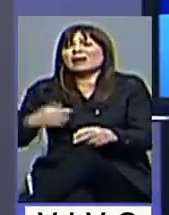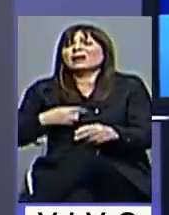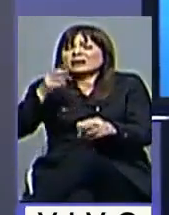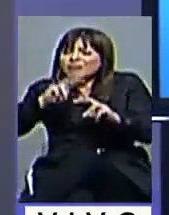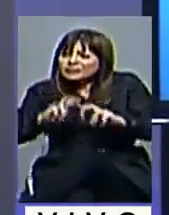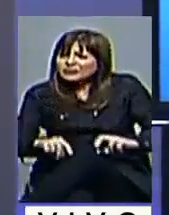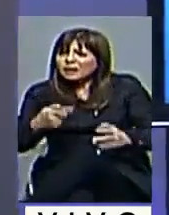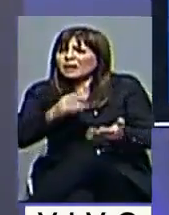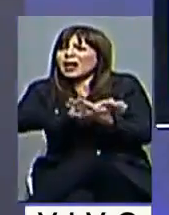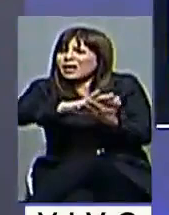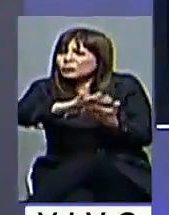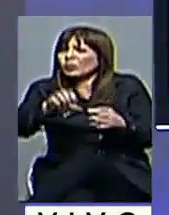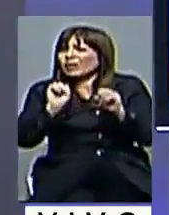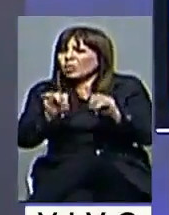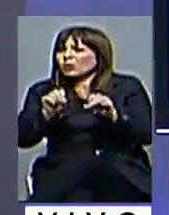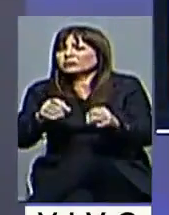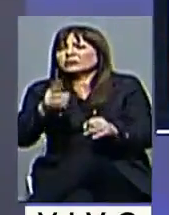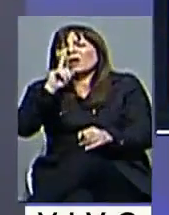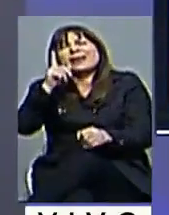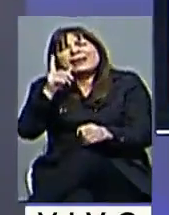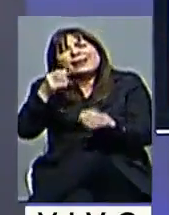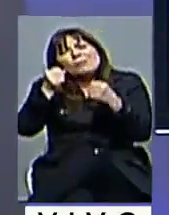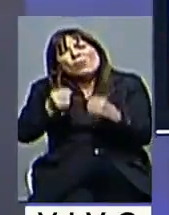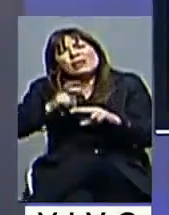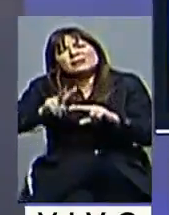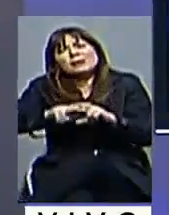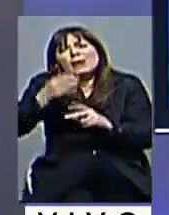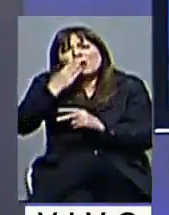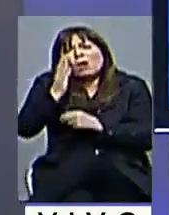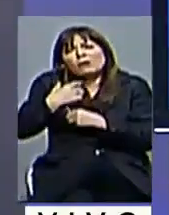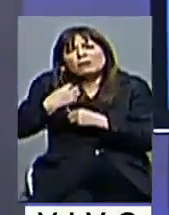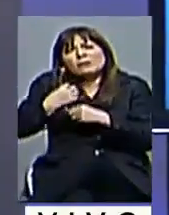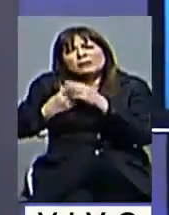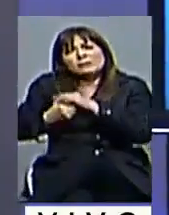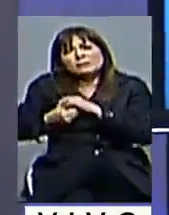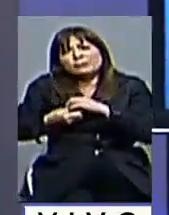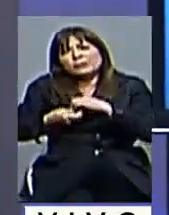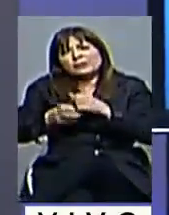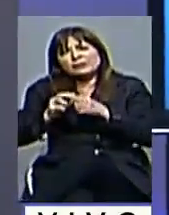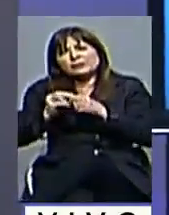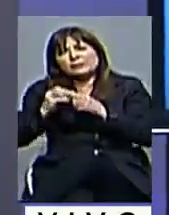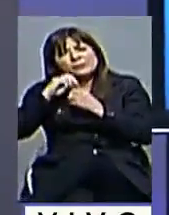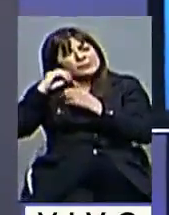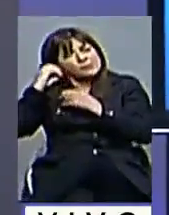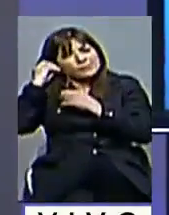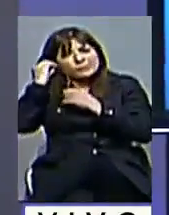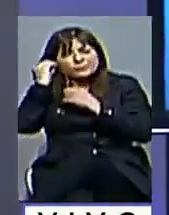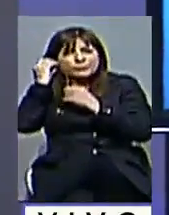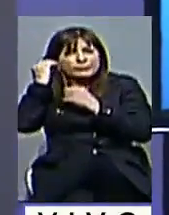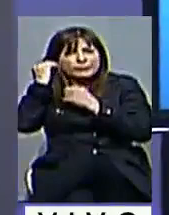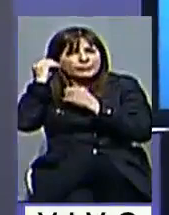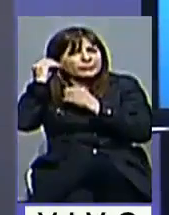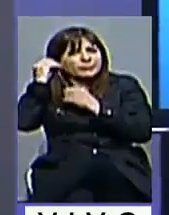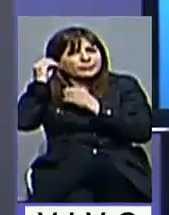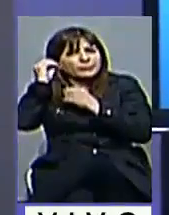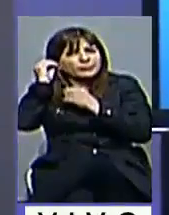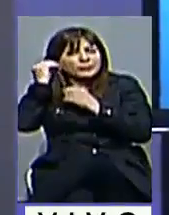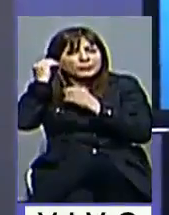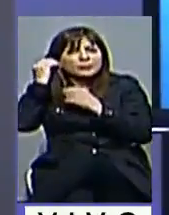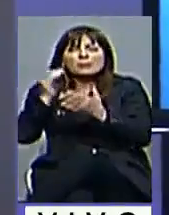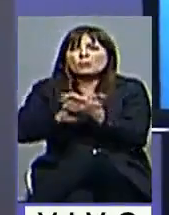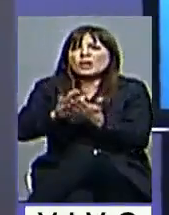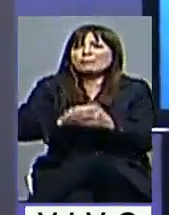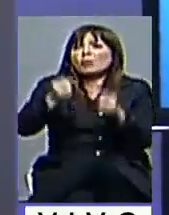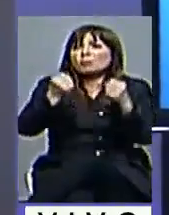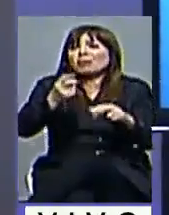la educación, pero ¿quién puede hacerlo mejor? ¿Y quién puede hacerlo sin descuidar el crecimiento económico? Porque la gente te dice, sí, yo quiero cambio